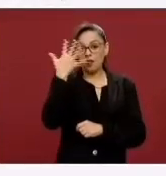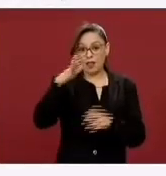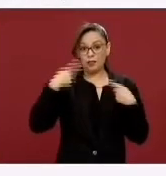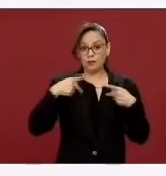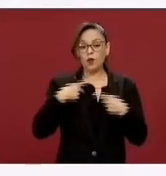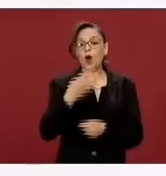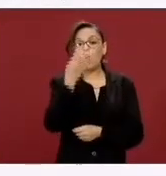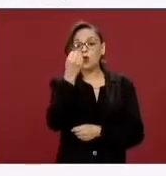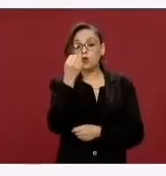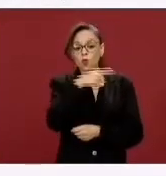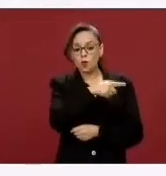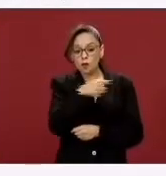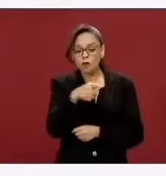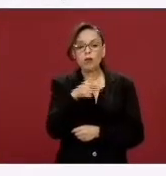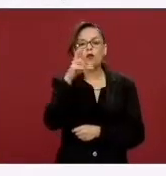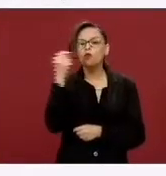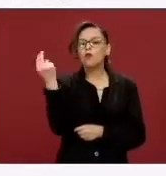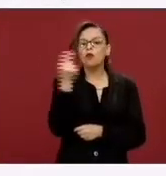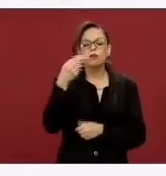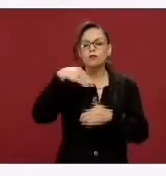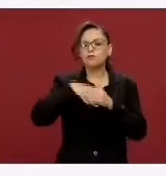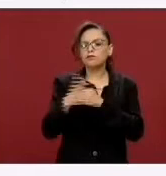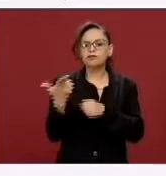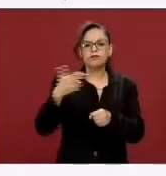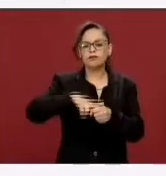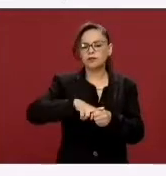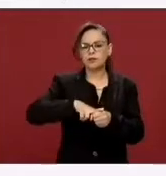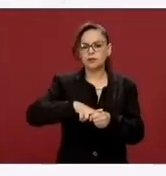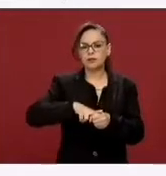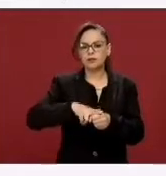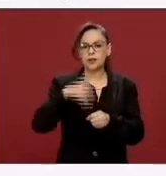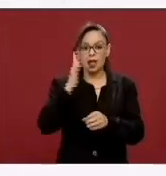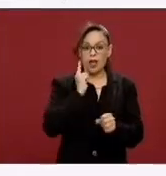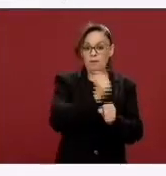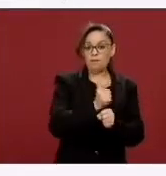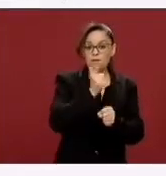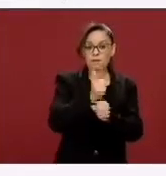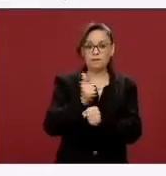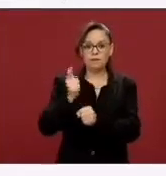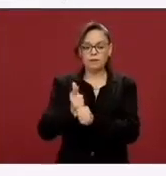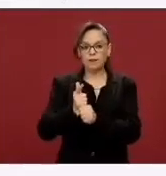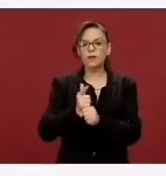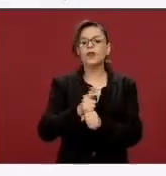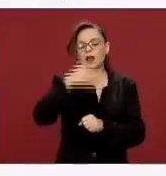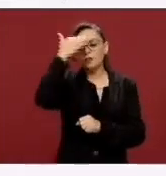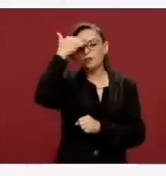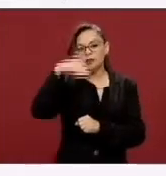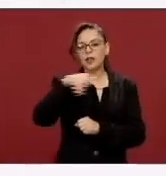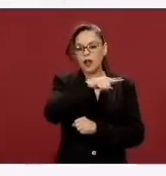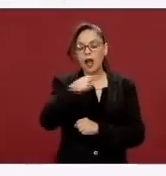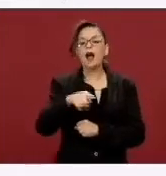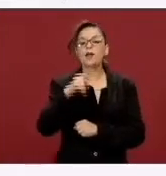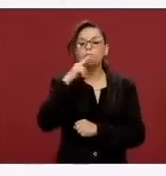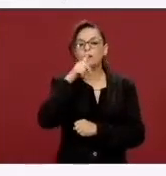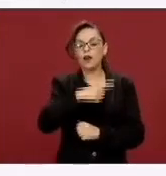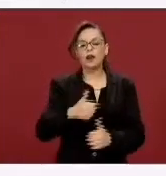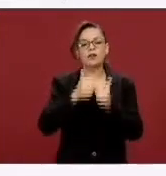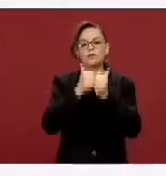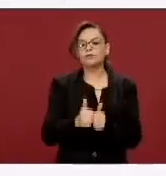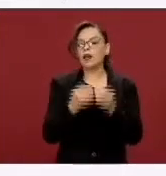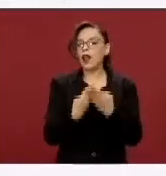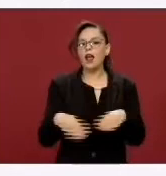hospitalización y, una vez detectados los casos, se han indicado aislamiento domiciliario.